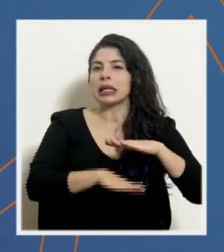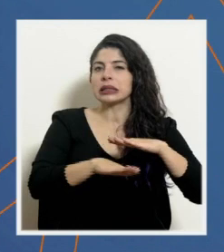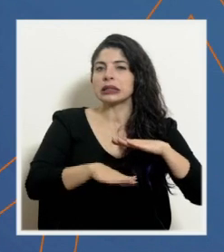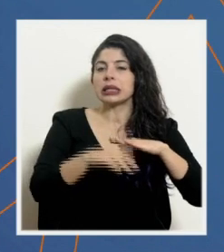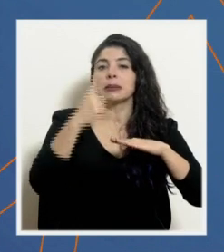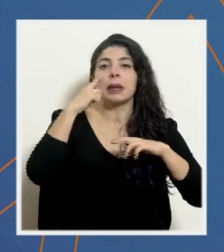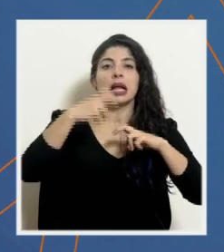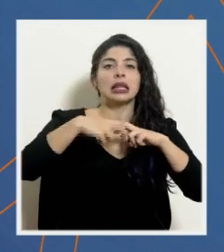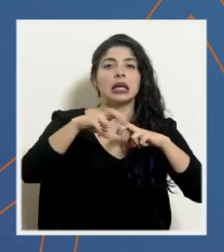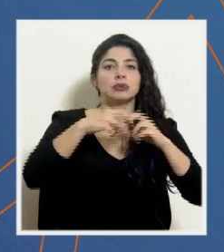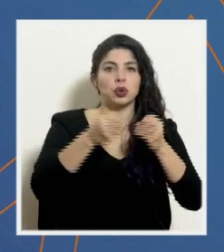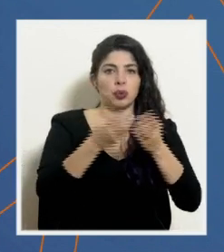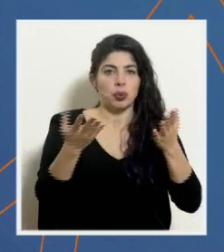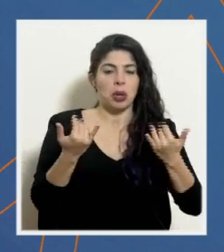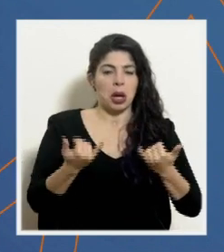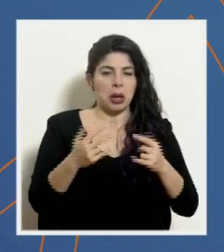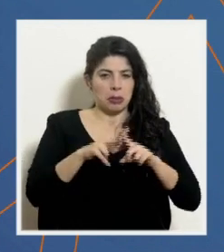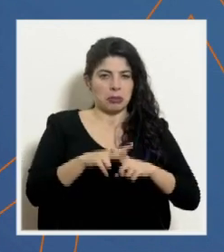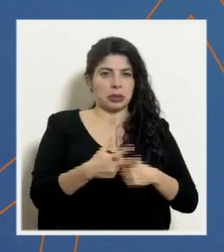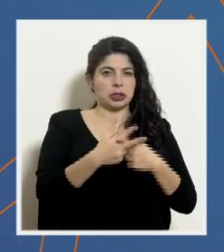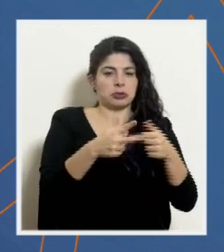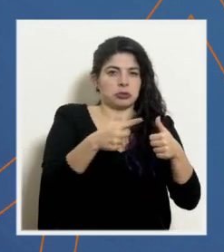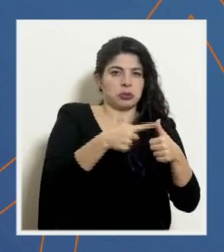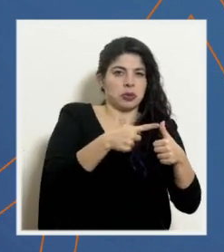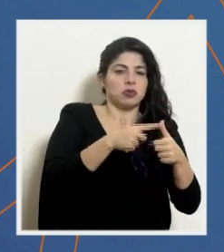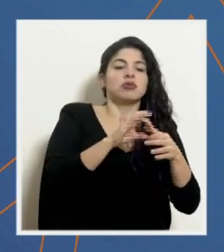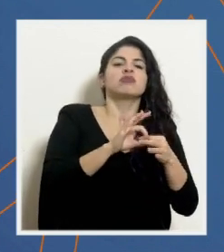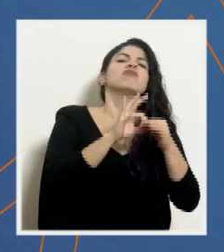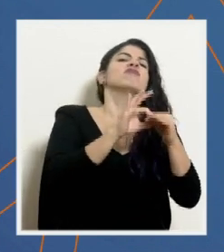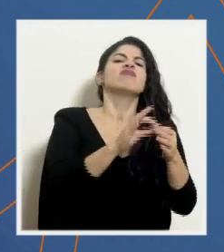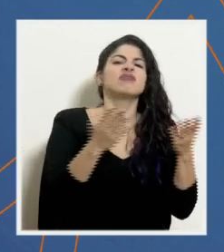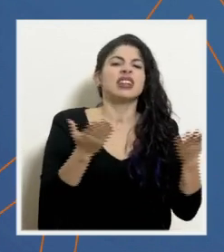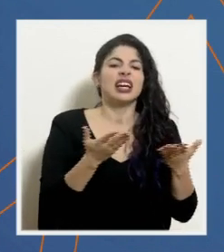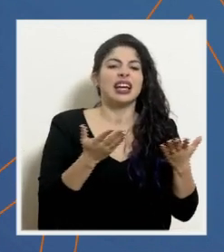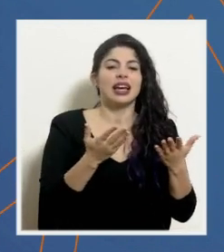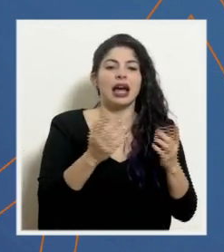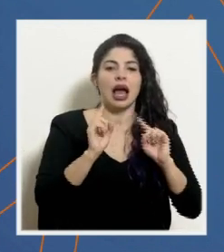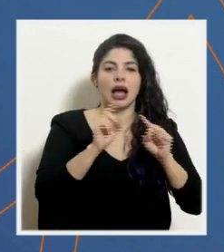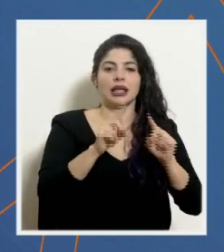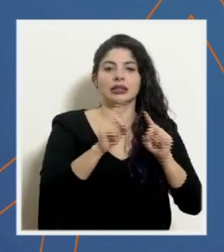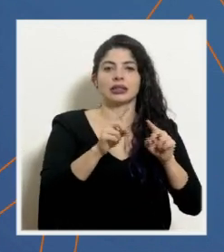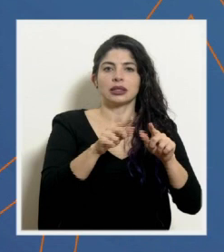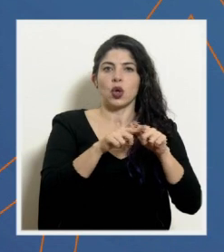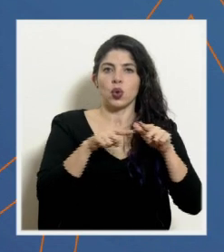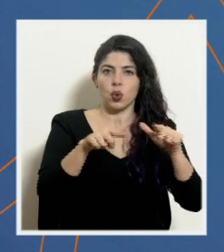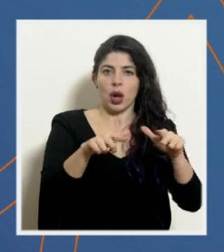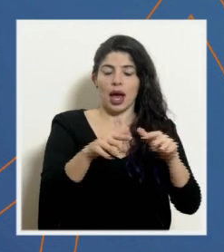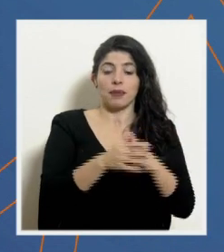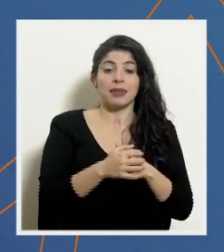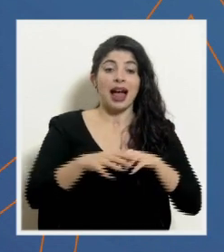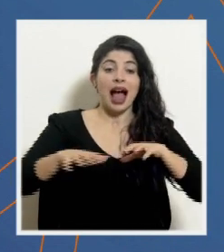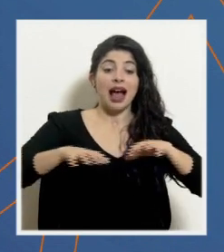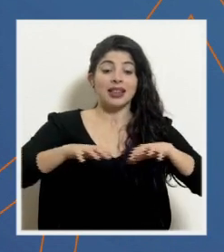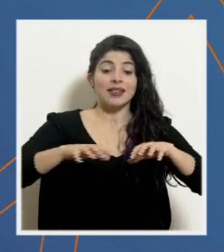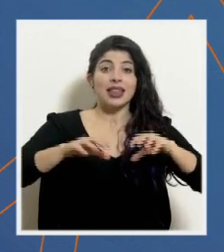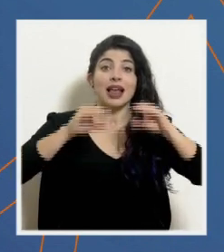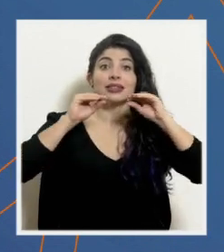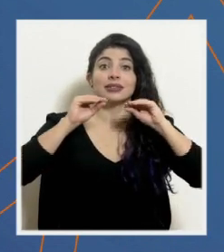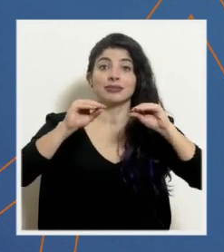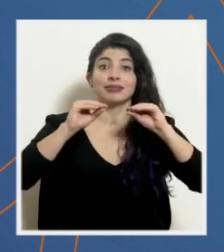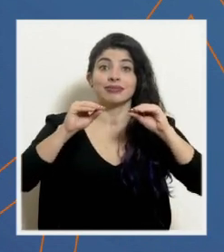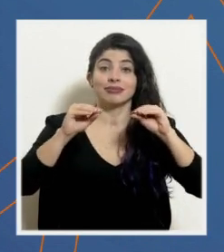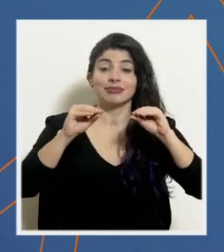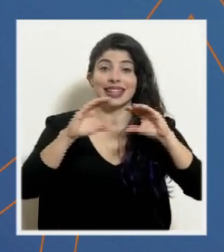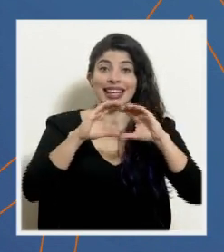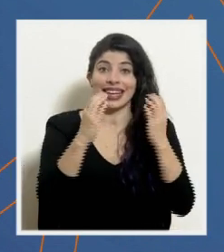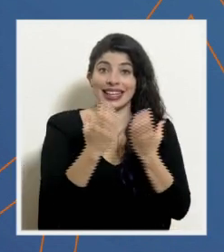el transporte público. Comienzo con las medidas vinculadas con el aforo. Para las actividades académicas se